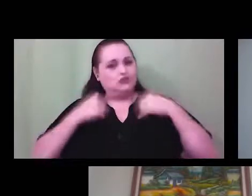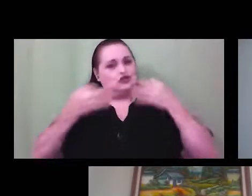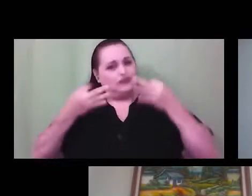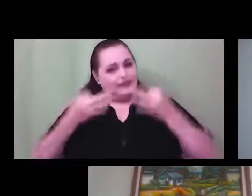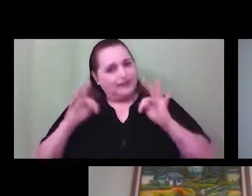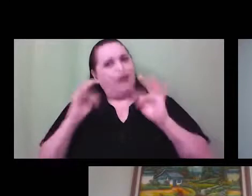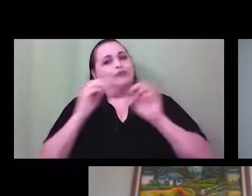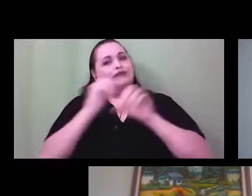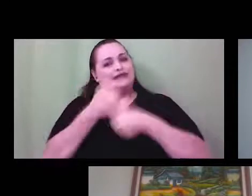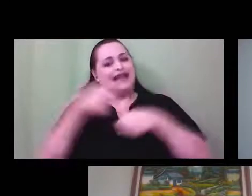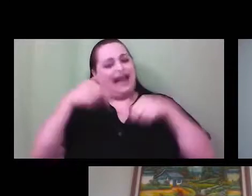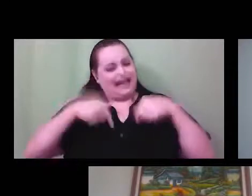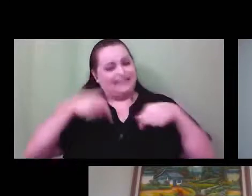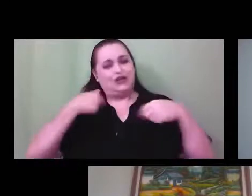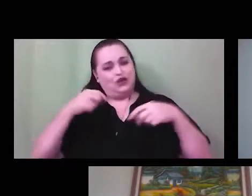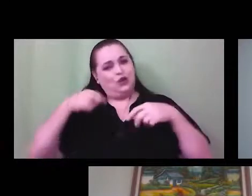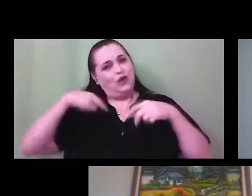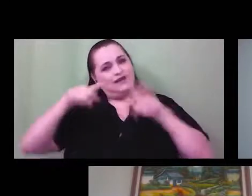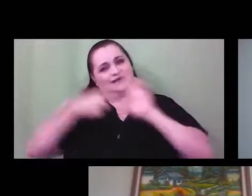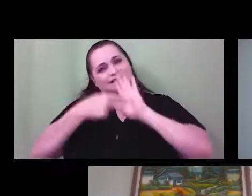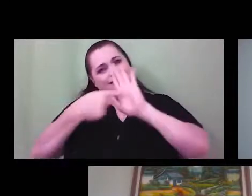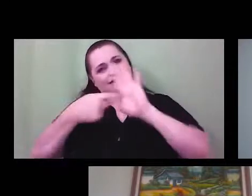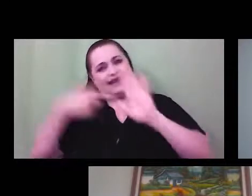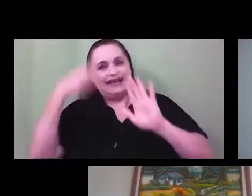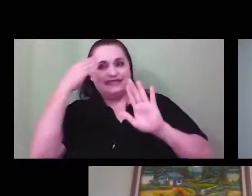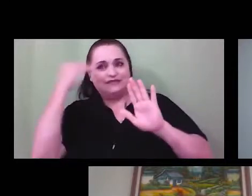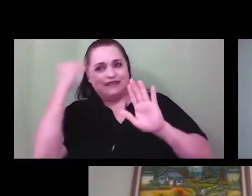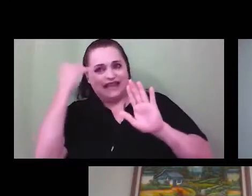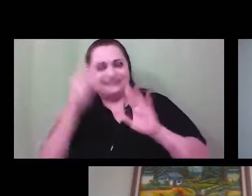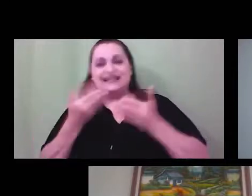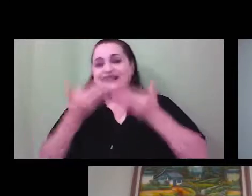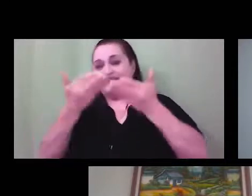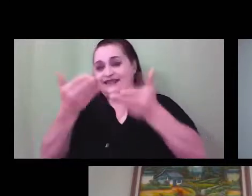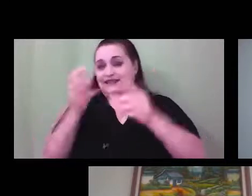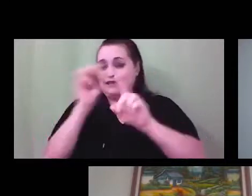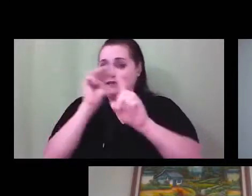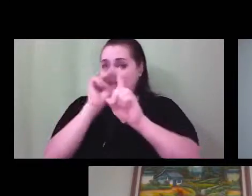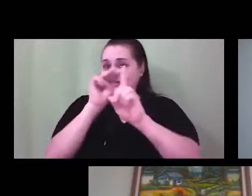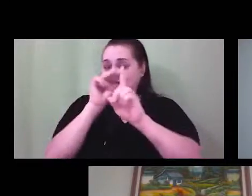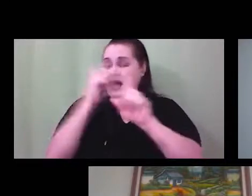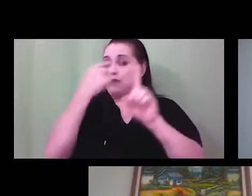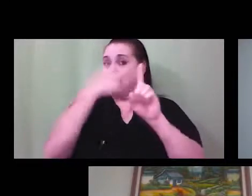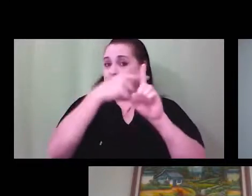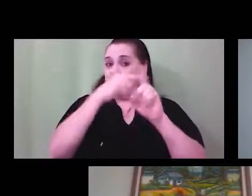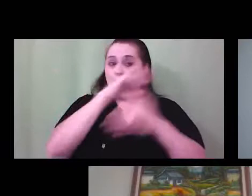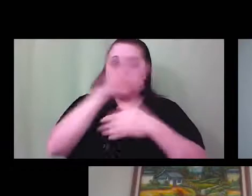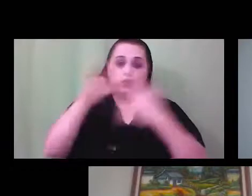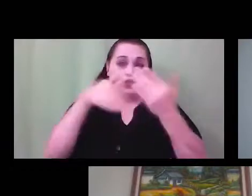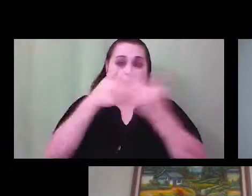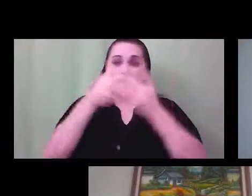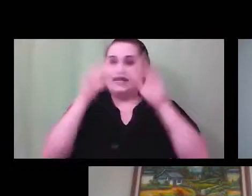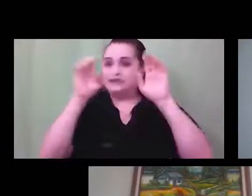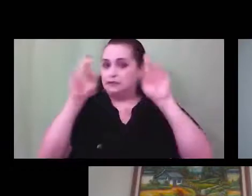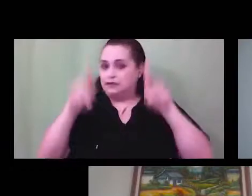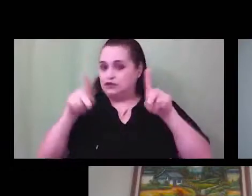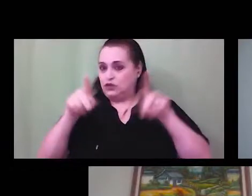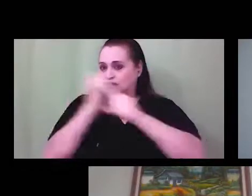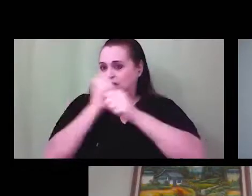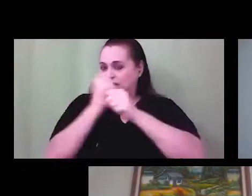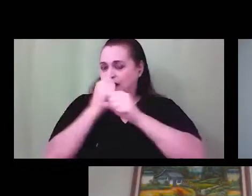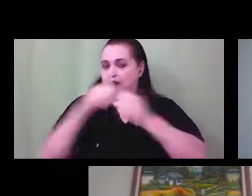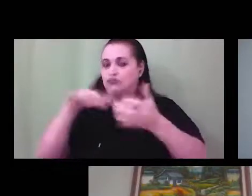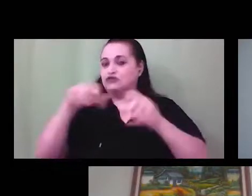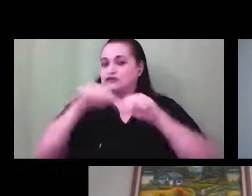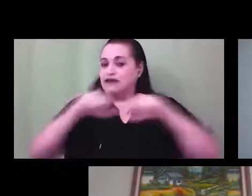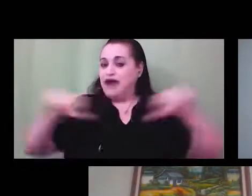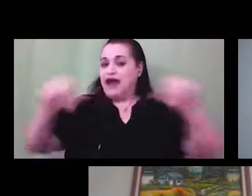esta es nuestra Ujú. experiencia, y también dejar un mensaje positivo a todas las personas que laboramos en el sector educación y que